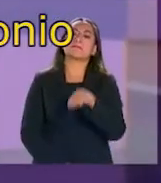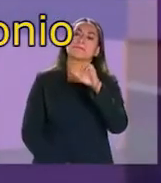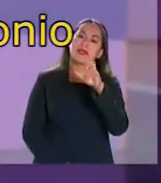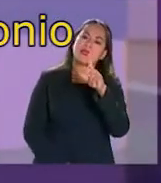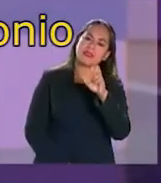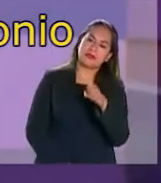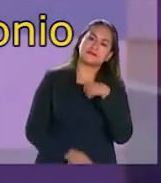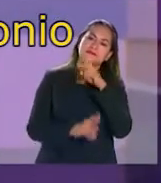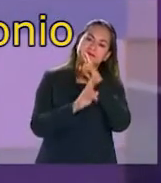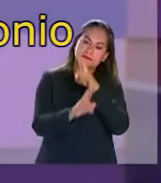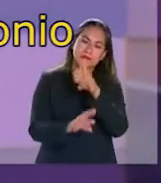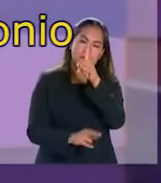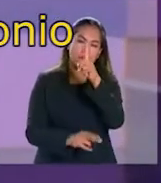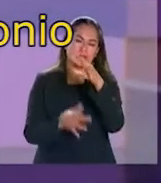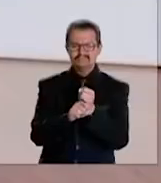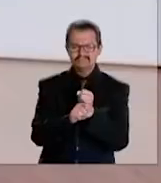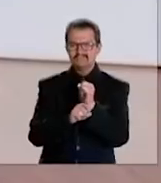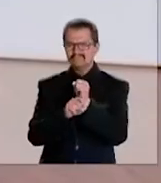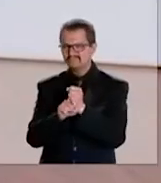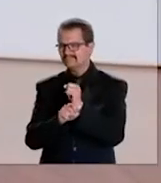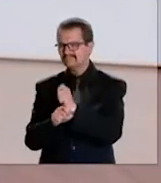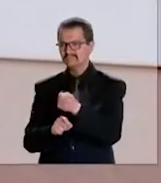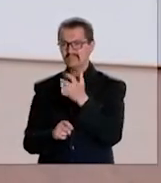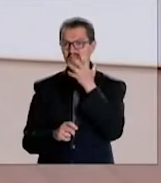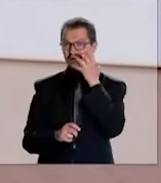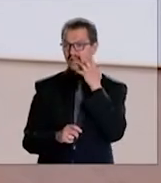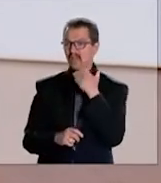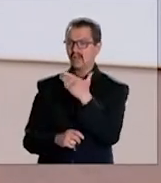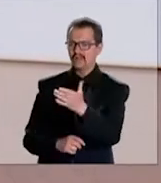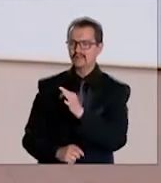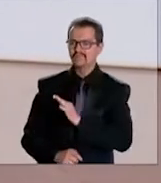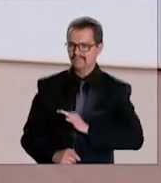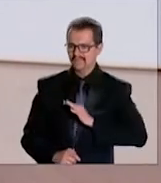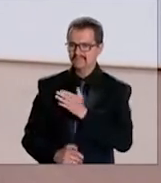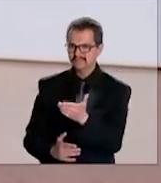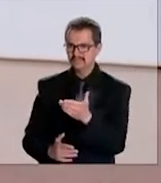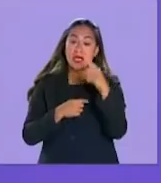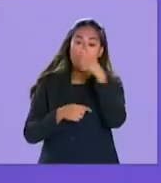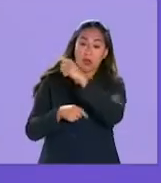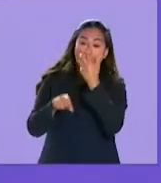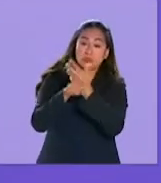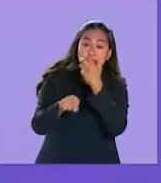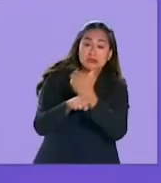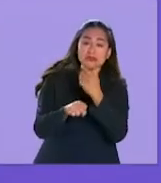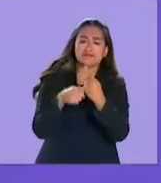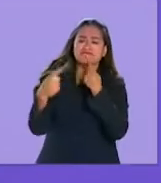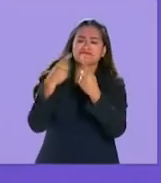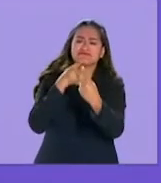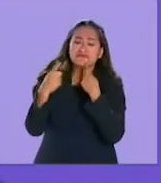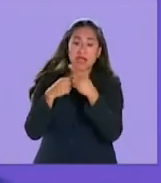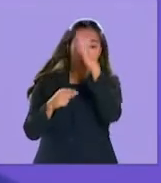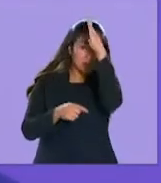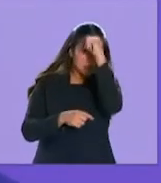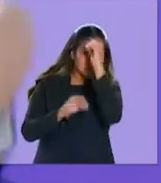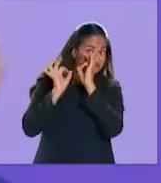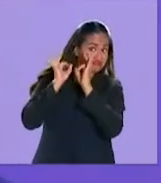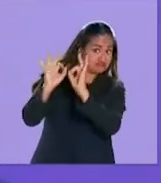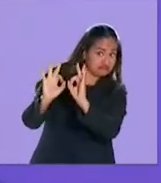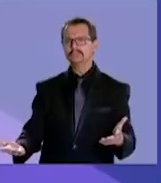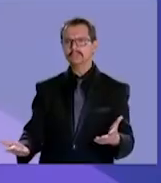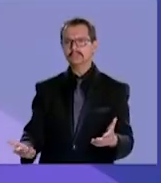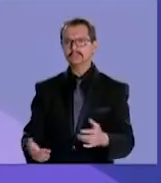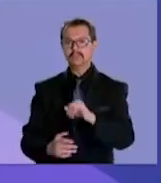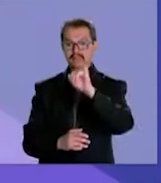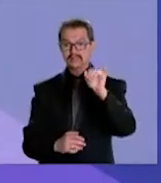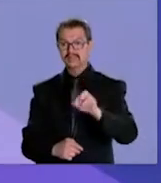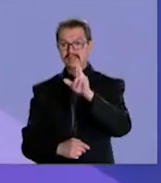josé antonio meade de la coalición todos por mexico ricardo anaya de por mexico al frente andrés manuel lópez obrador de la alianza juntos haremos historia